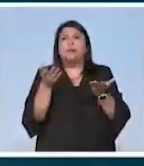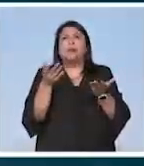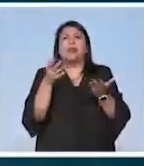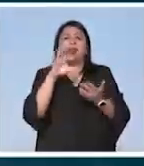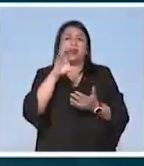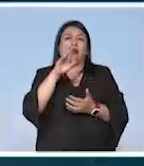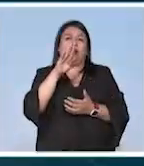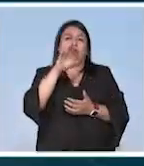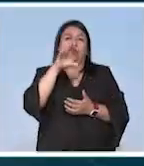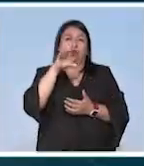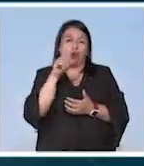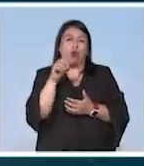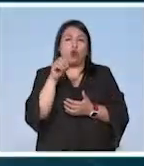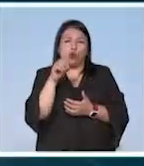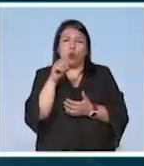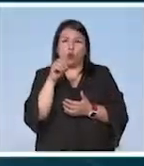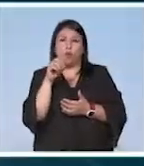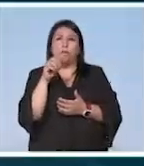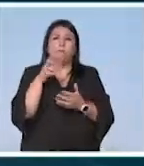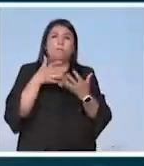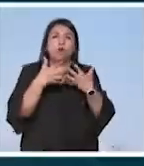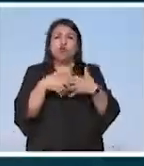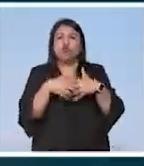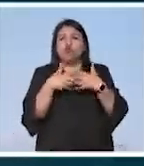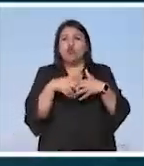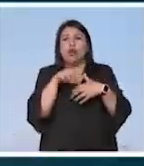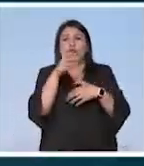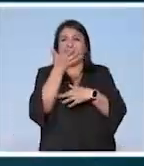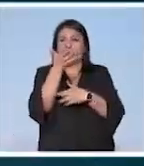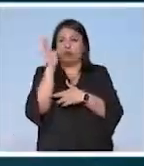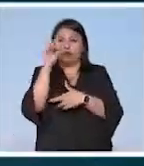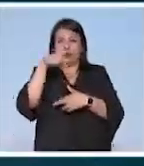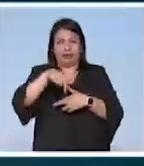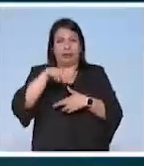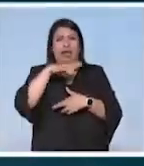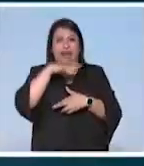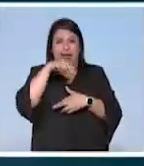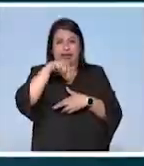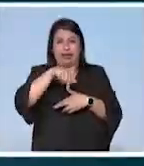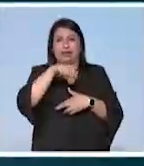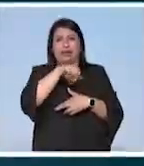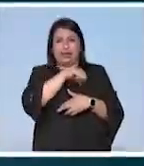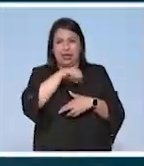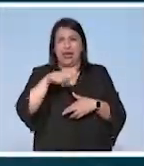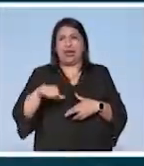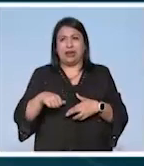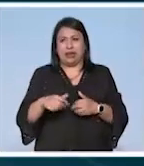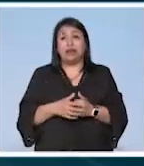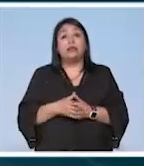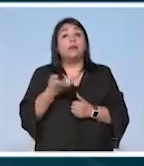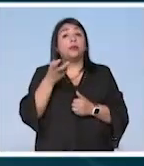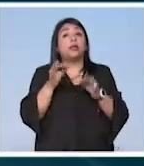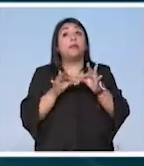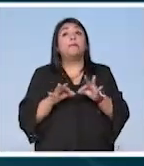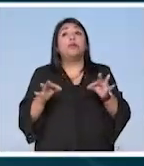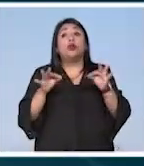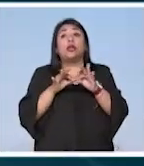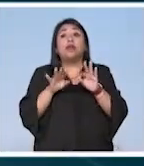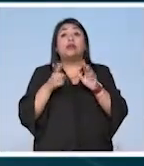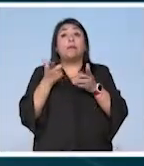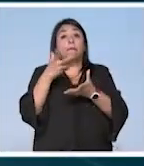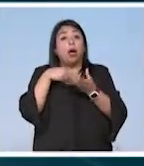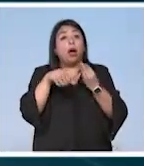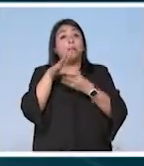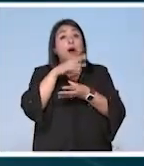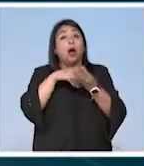carbono, ¿no?, que se procesa a través de los bosques que tenemos aquí en la alcaldía. Es muy importante la derrama económica